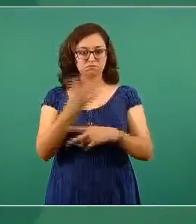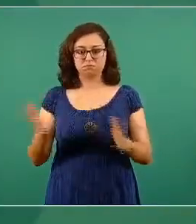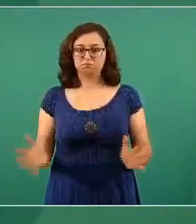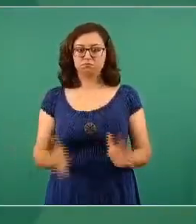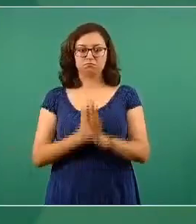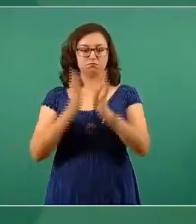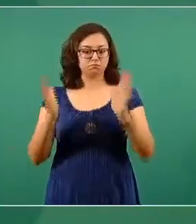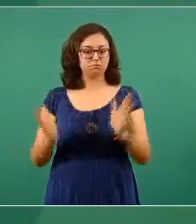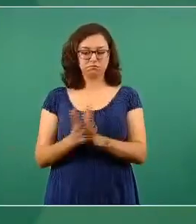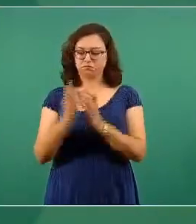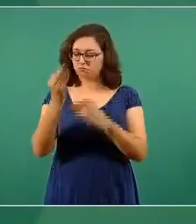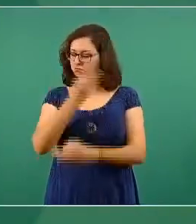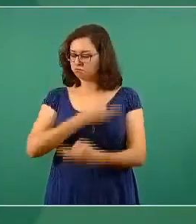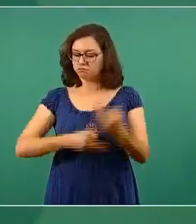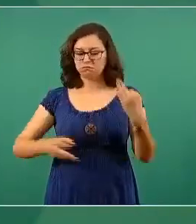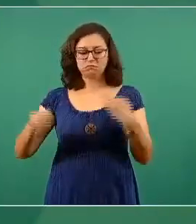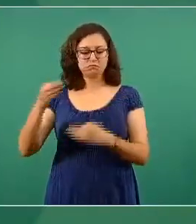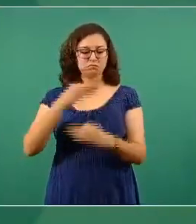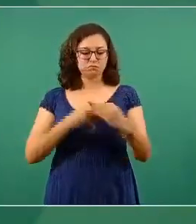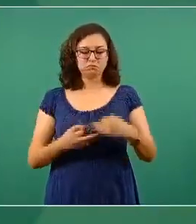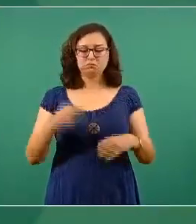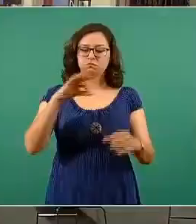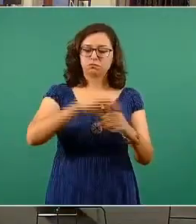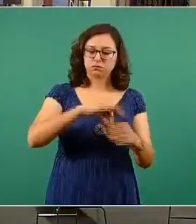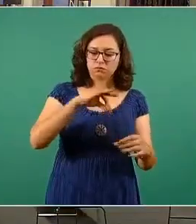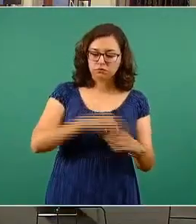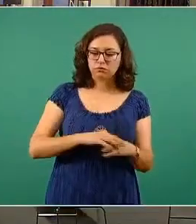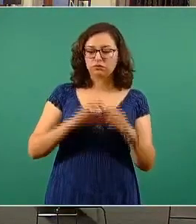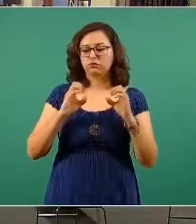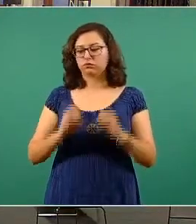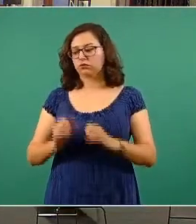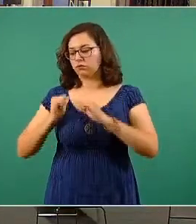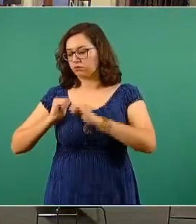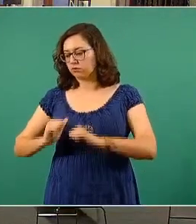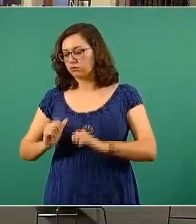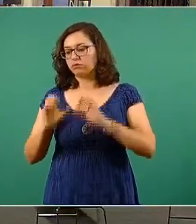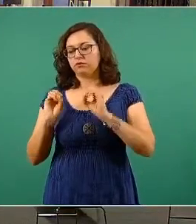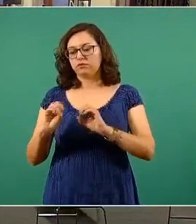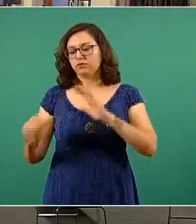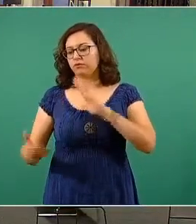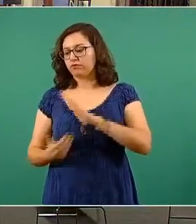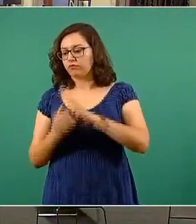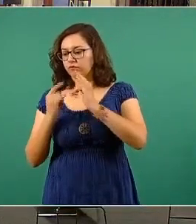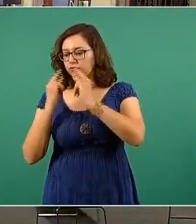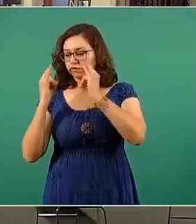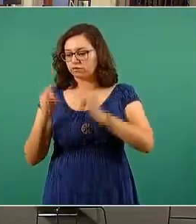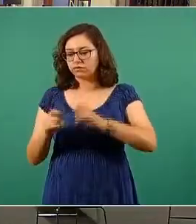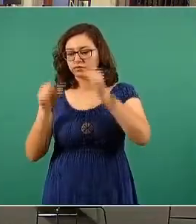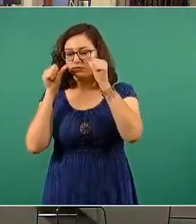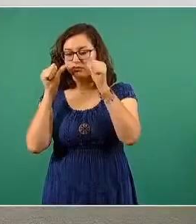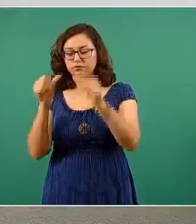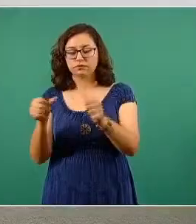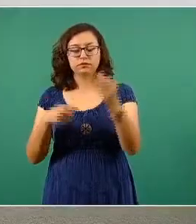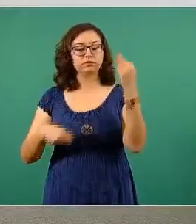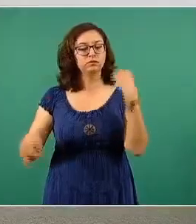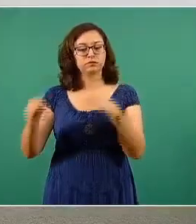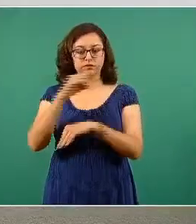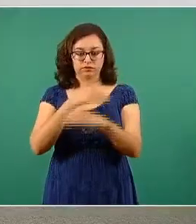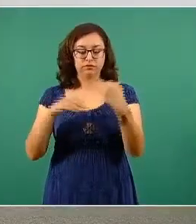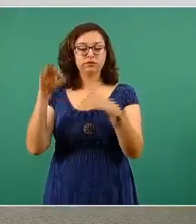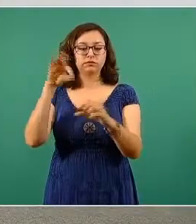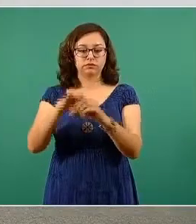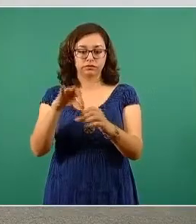como electores, ni como funcionarios de casilla, ni como ningún elemento propio, ejerzamos nuestro voto y